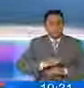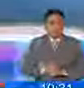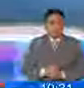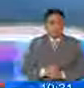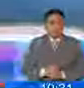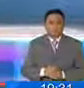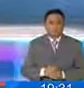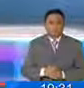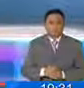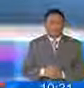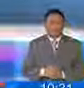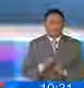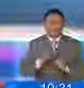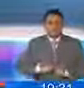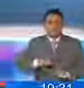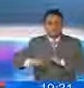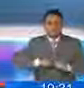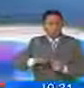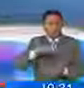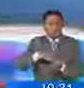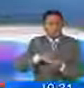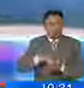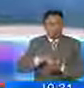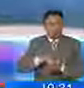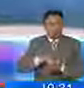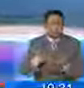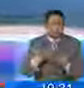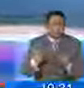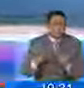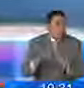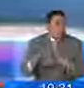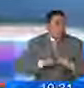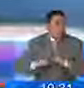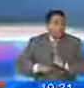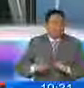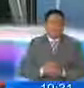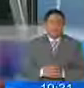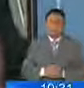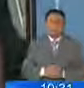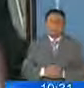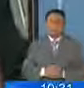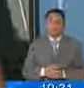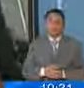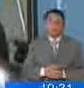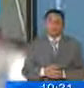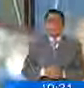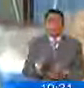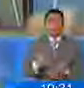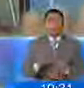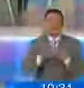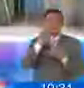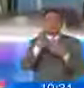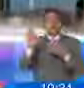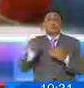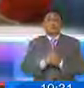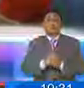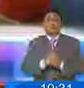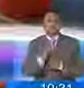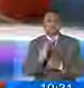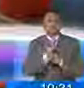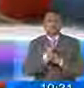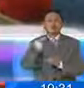podamos trabajar, estudiar o hacer cualquier actividad de la mejor manera. En vista de las estadísticas, instituciones